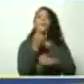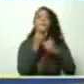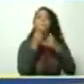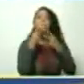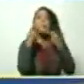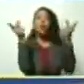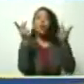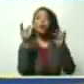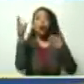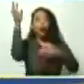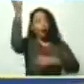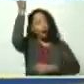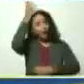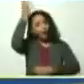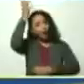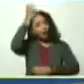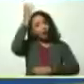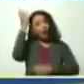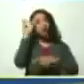del twitter